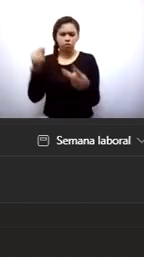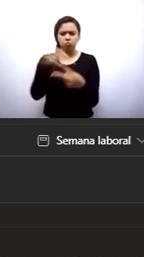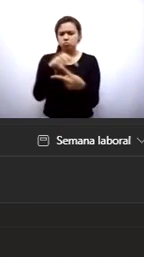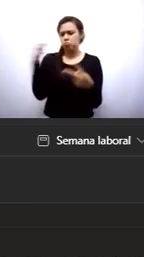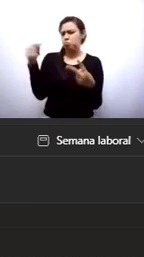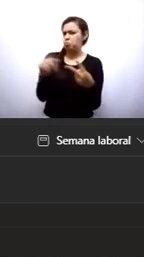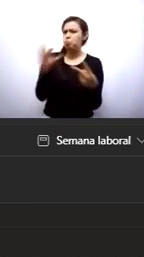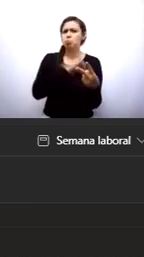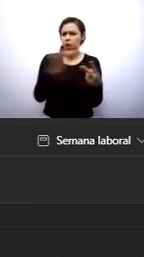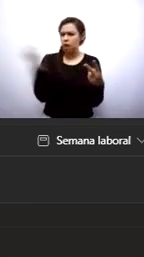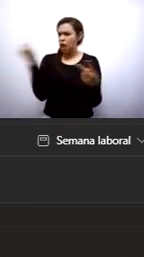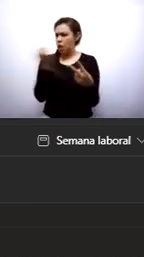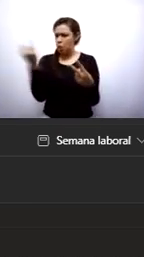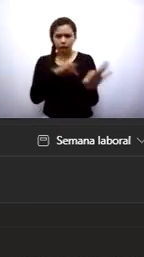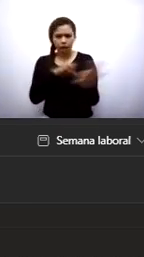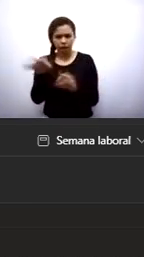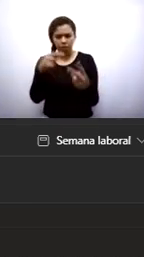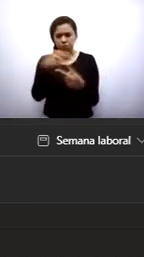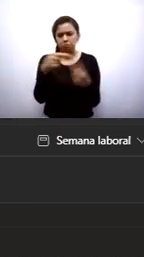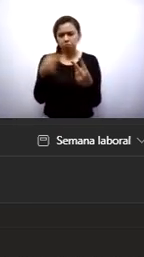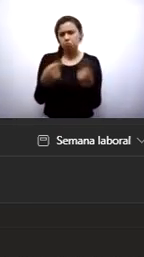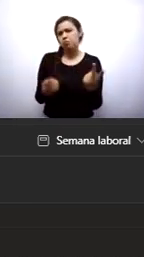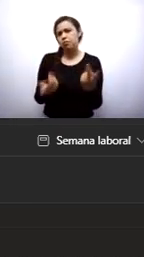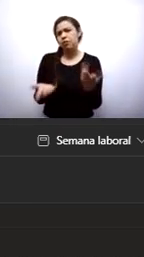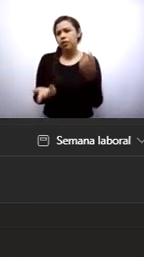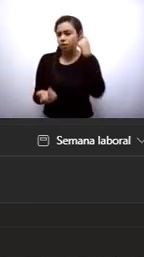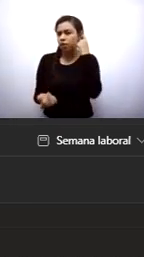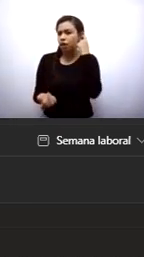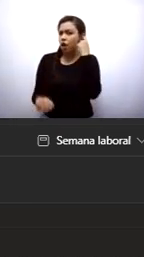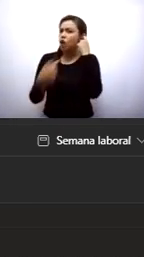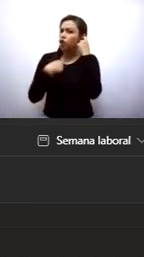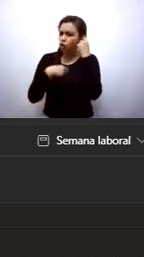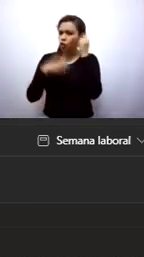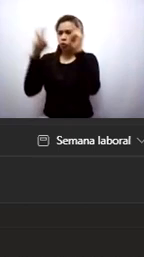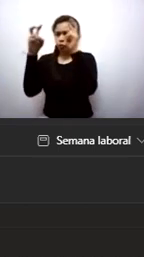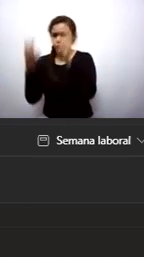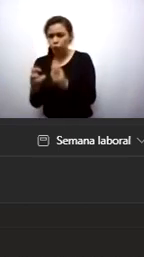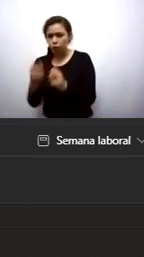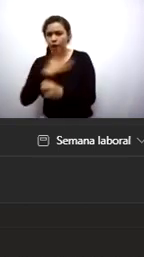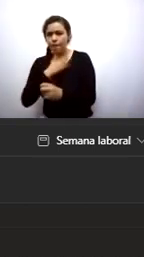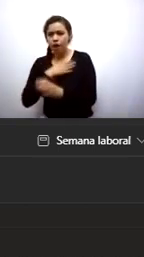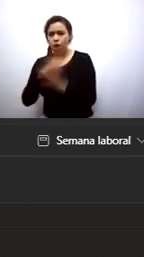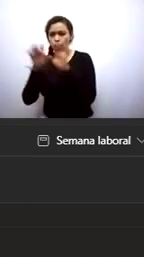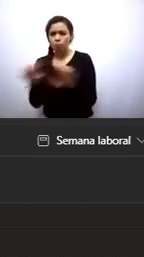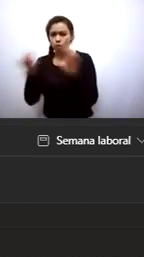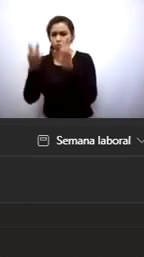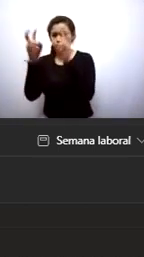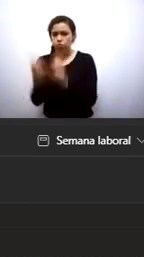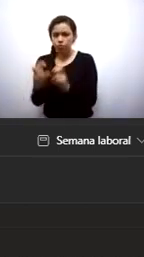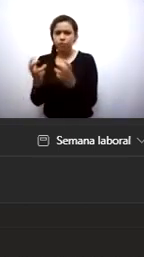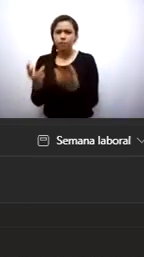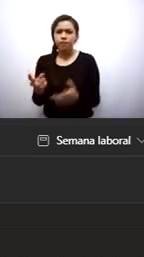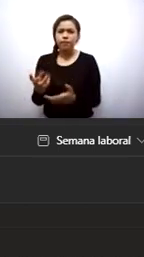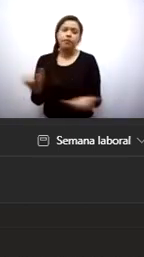mismas funciones, ¿vale? En mi caso, pues bueno, yo la tengo instalada ya en mi escritorio porque, pues bueno, es la que nos